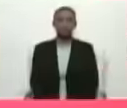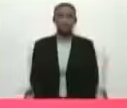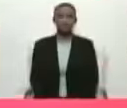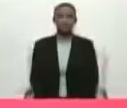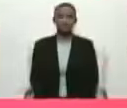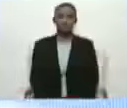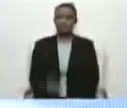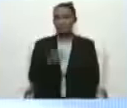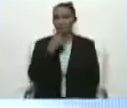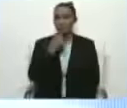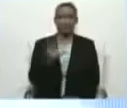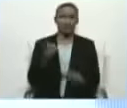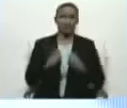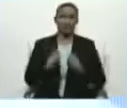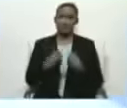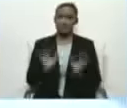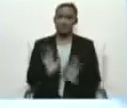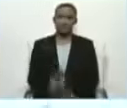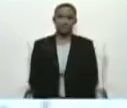vida.